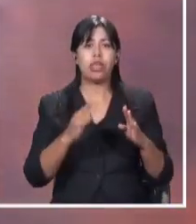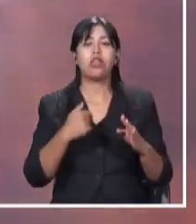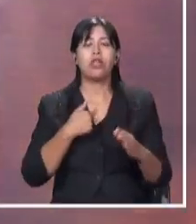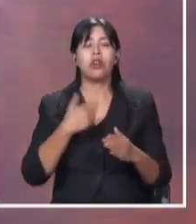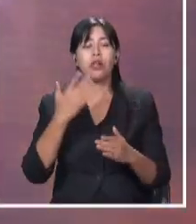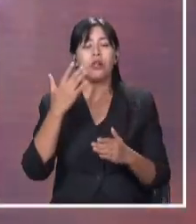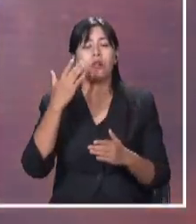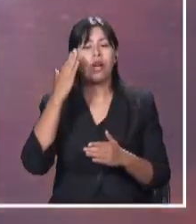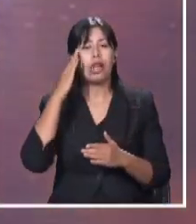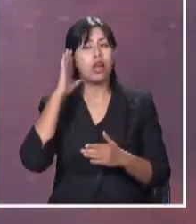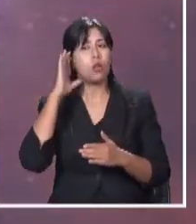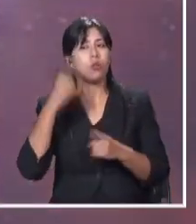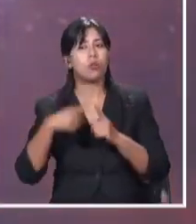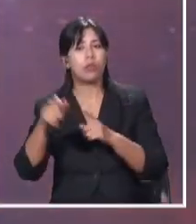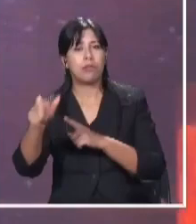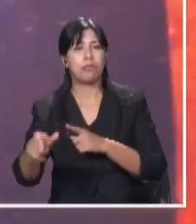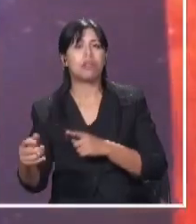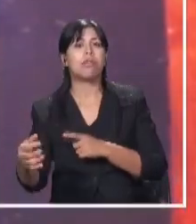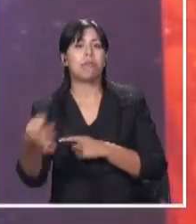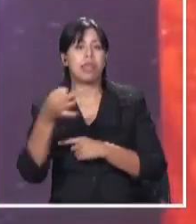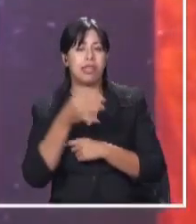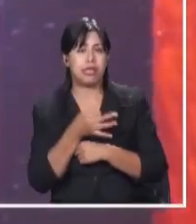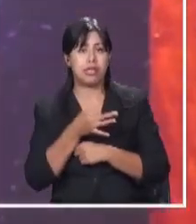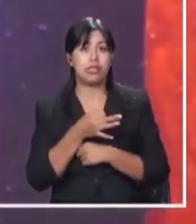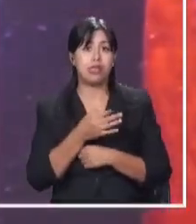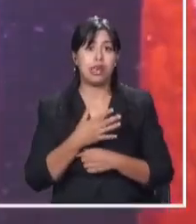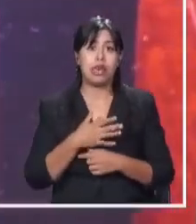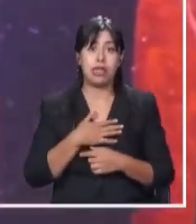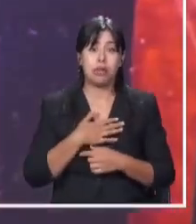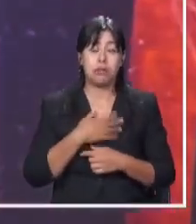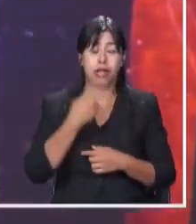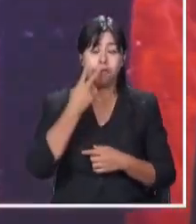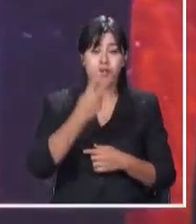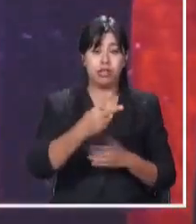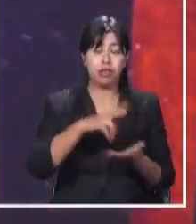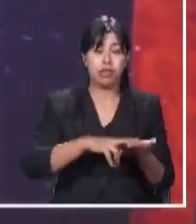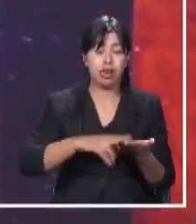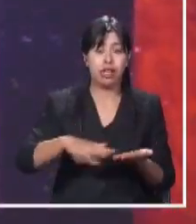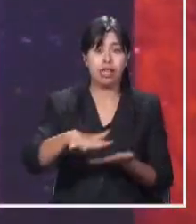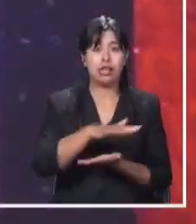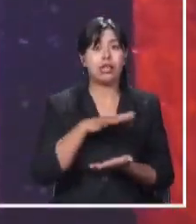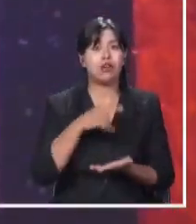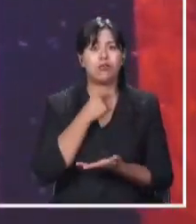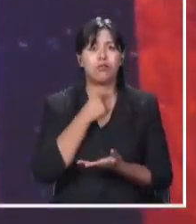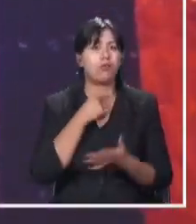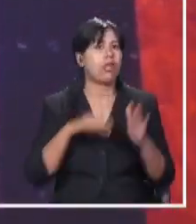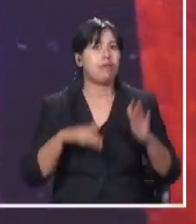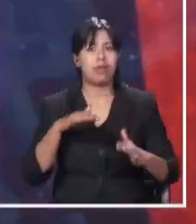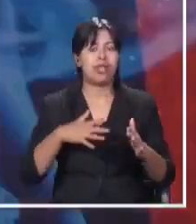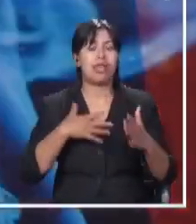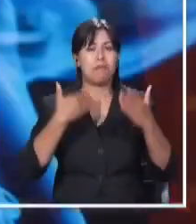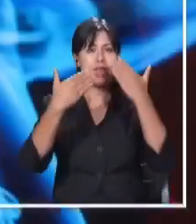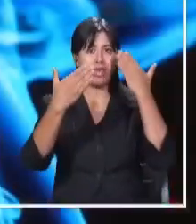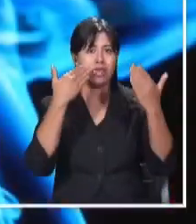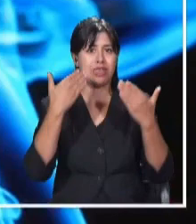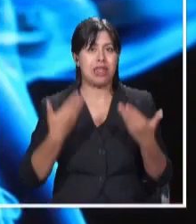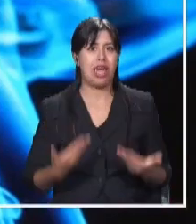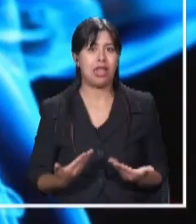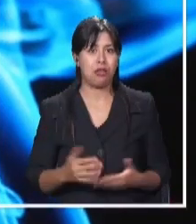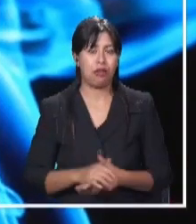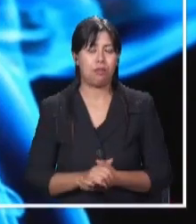diciendo. ¿Ya? O sea, mi percepción de la realidad está fuertemente condicionada a mi estado mental. Y también sabemos